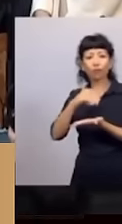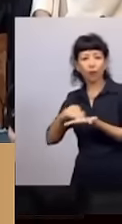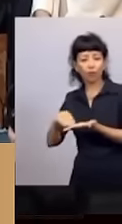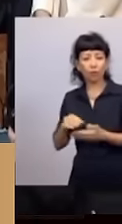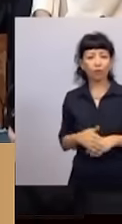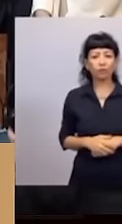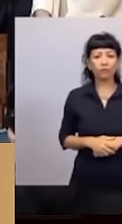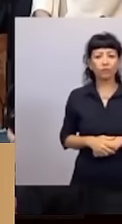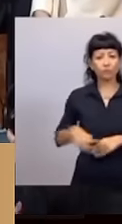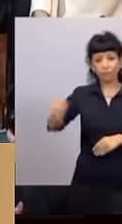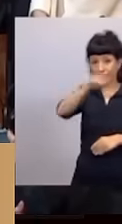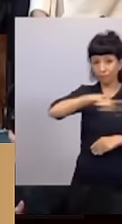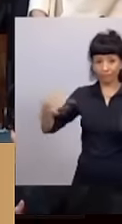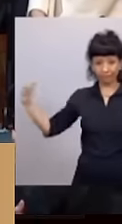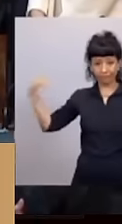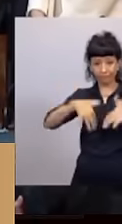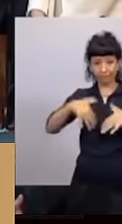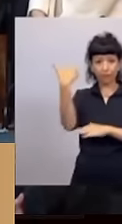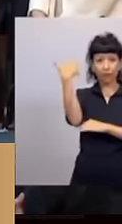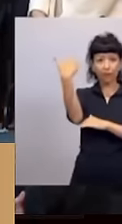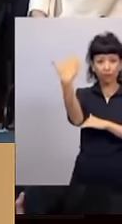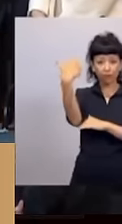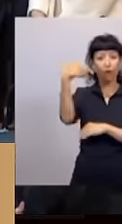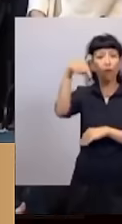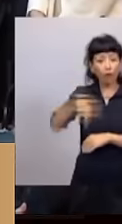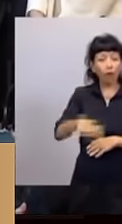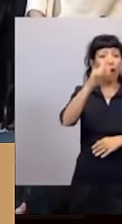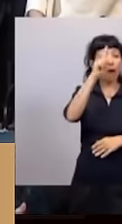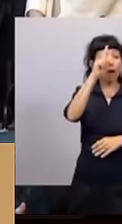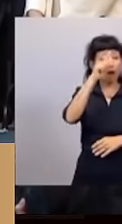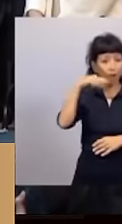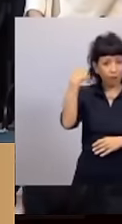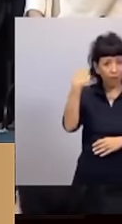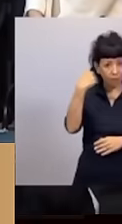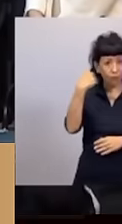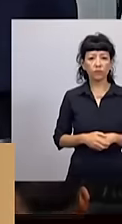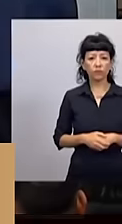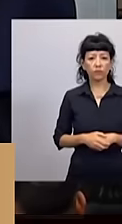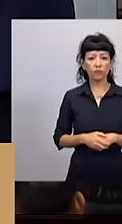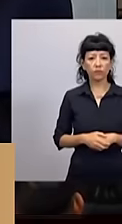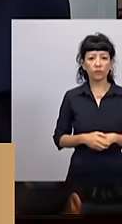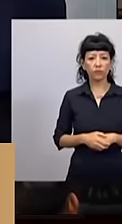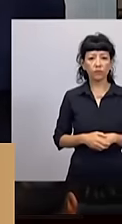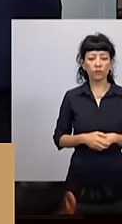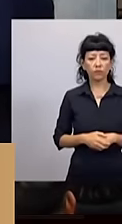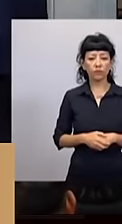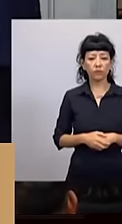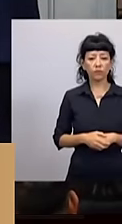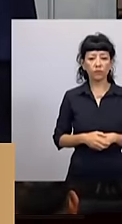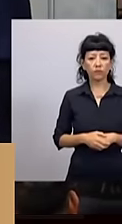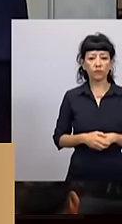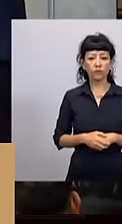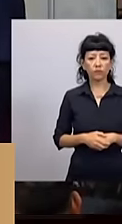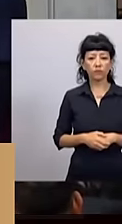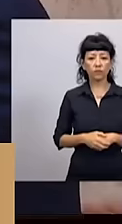que son perfectamente reconocibles en todos los países de Europa, y si realmente tiene éxito, como yo